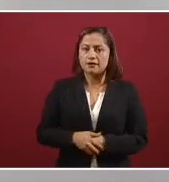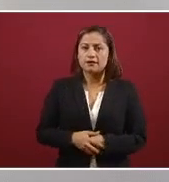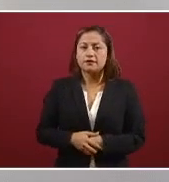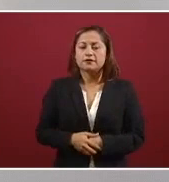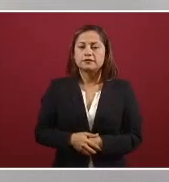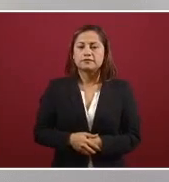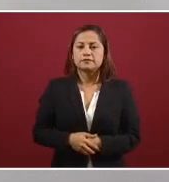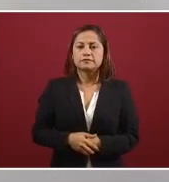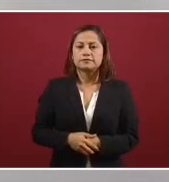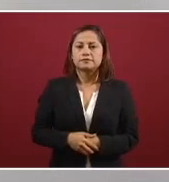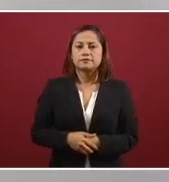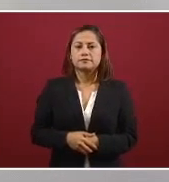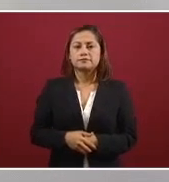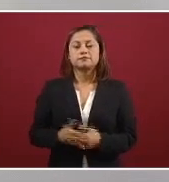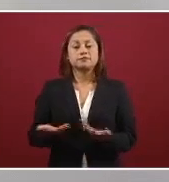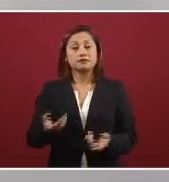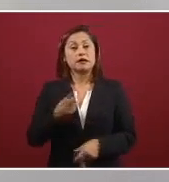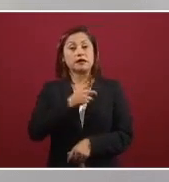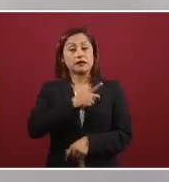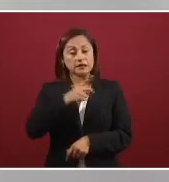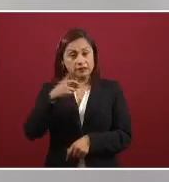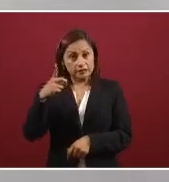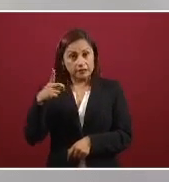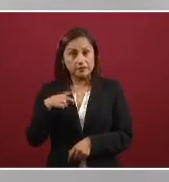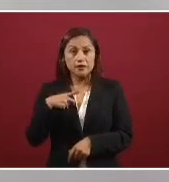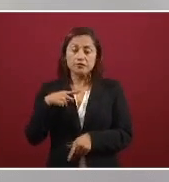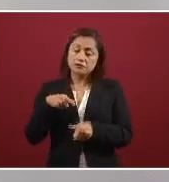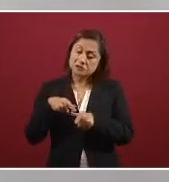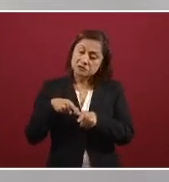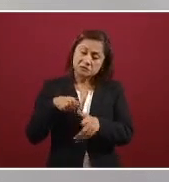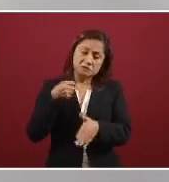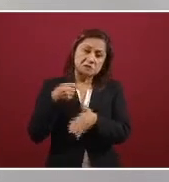no dejar de insistir en la democracia participativa,